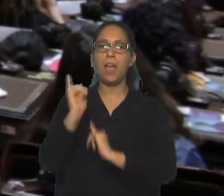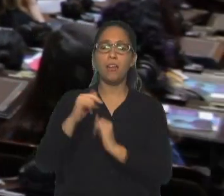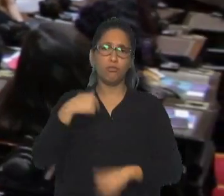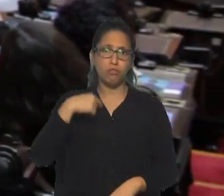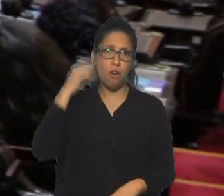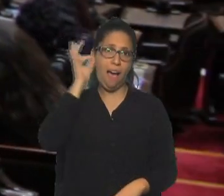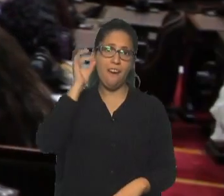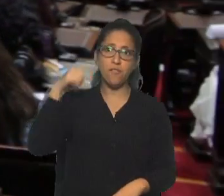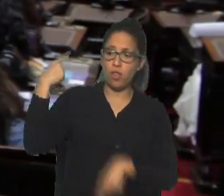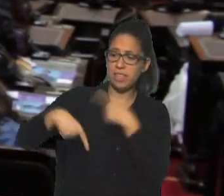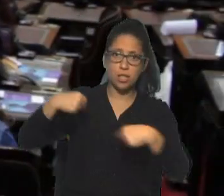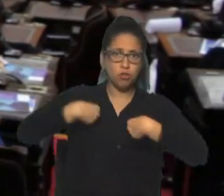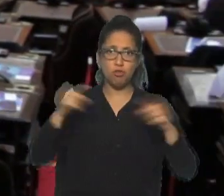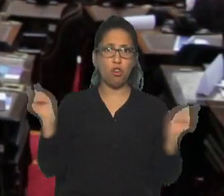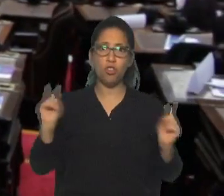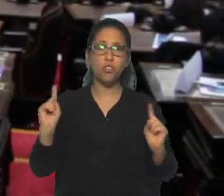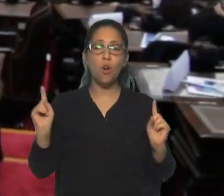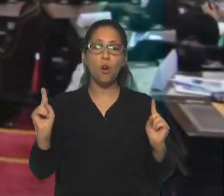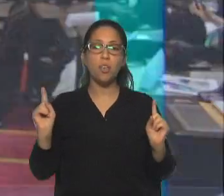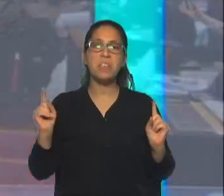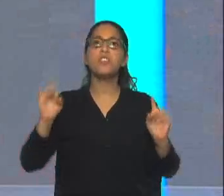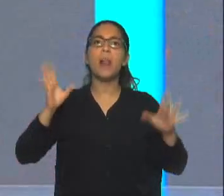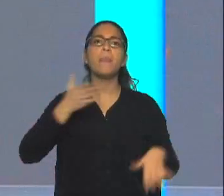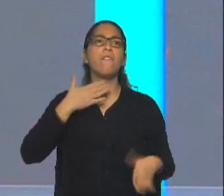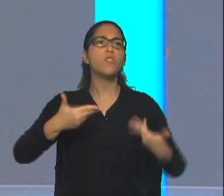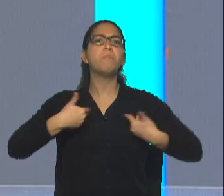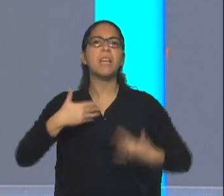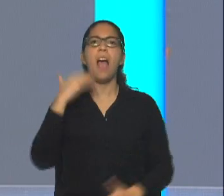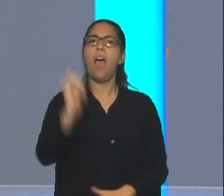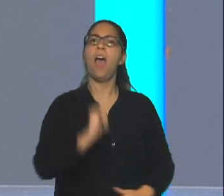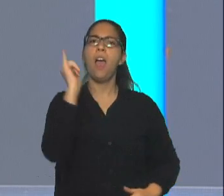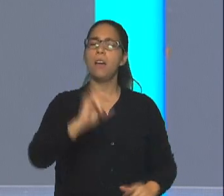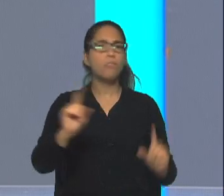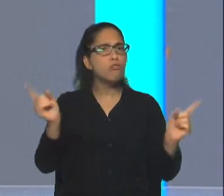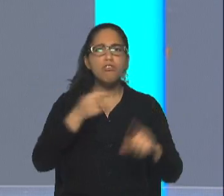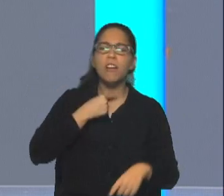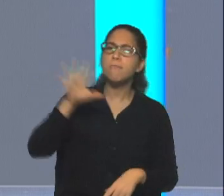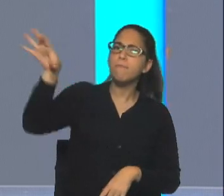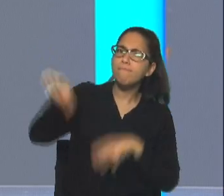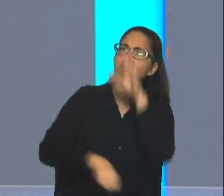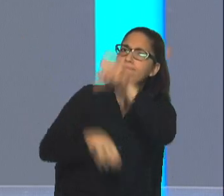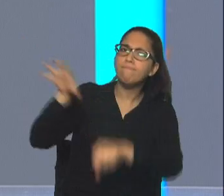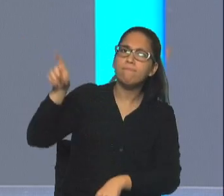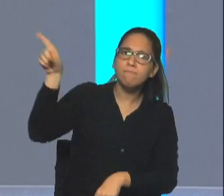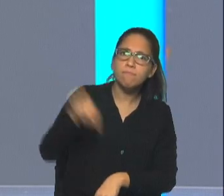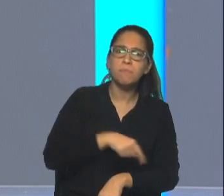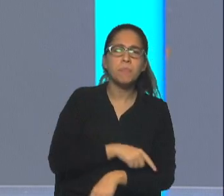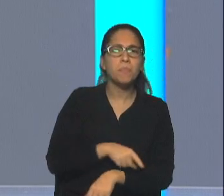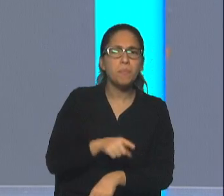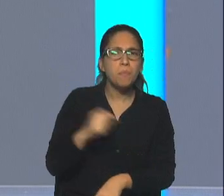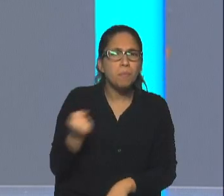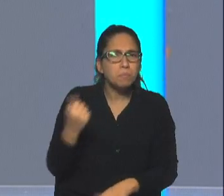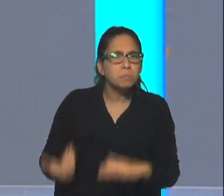afrodescendientes que solo se escucha nuestra voz No queremos ir a las bases Queremos escuchar